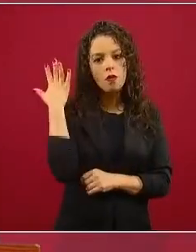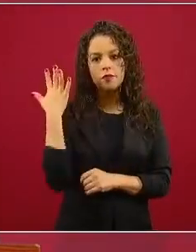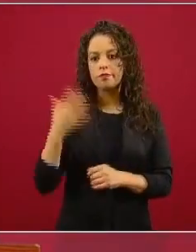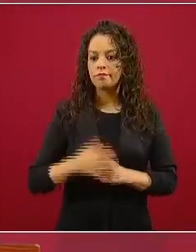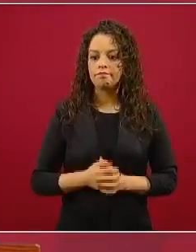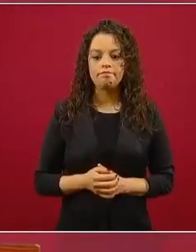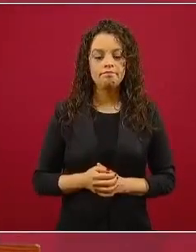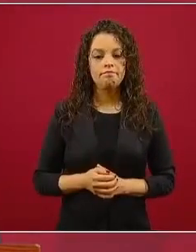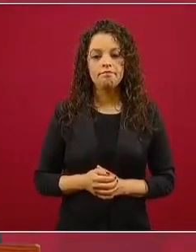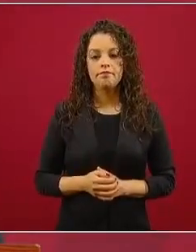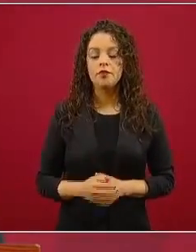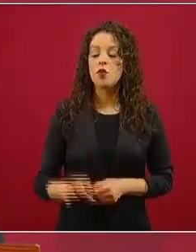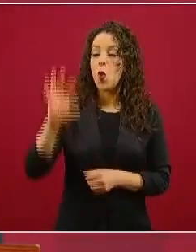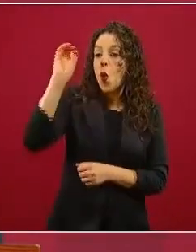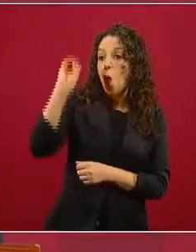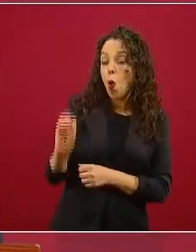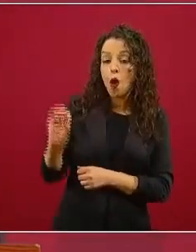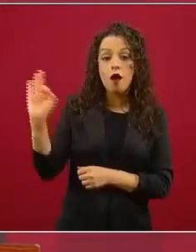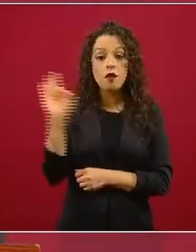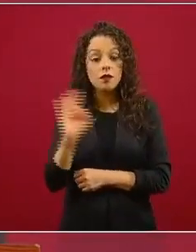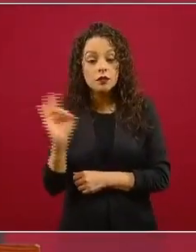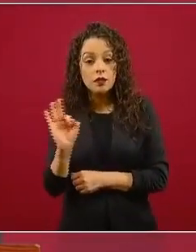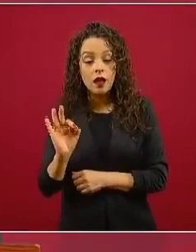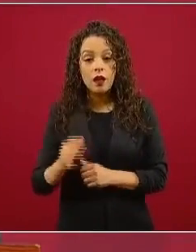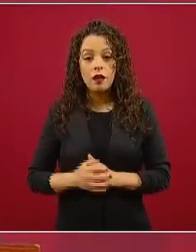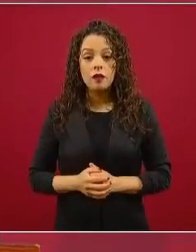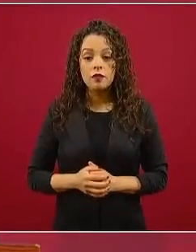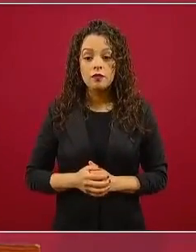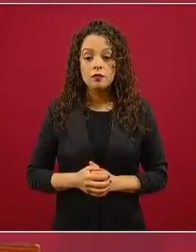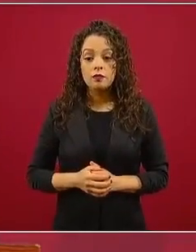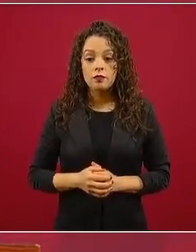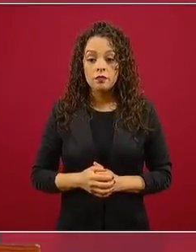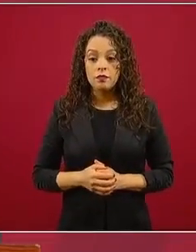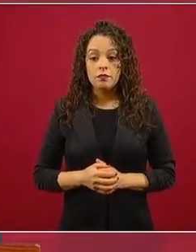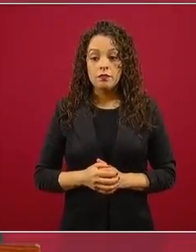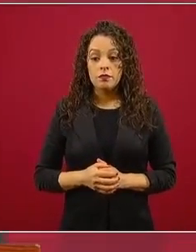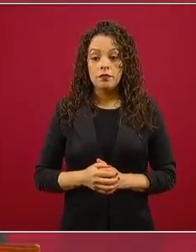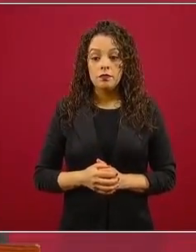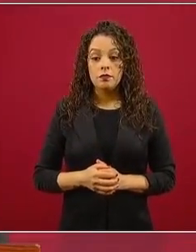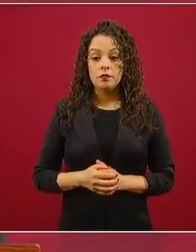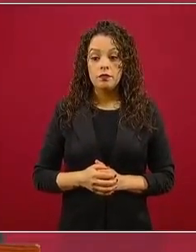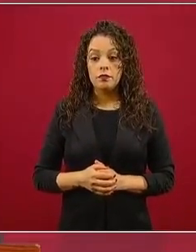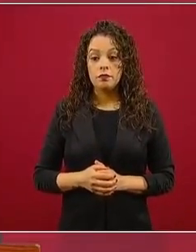o se cierra toda la rama